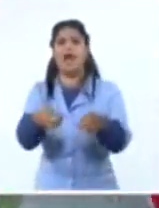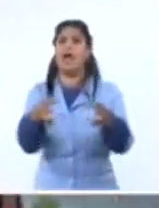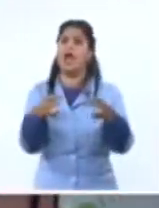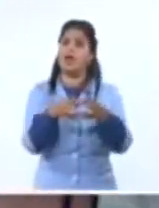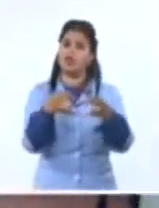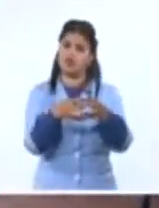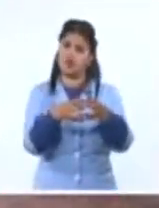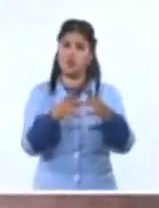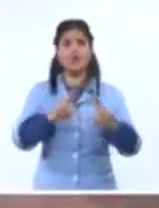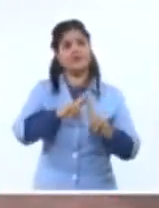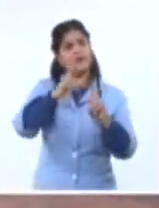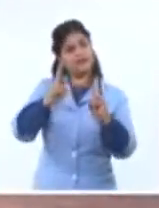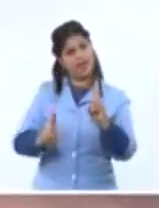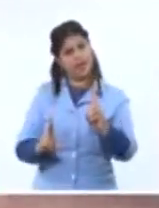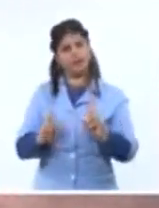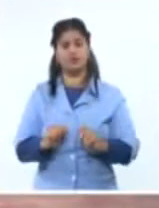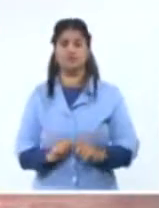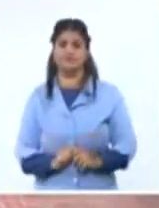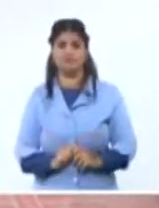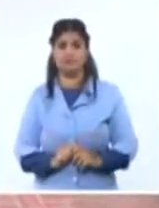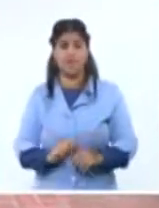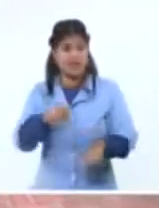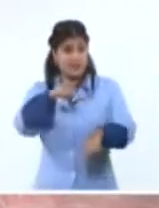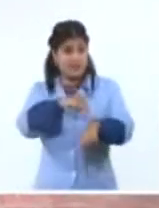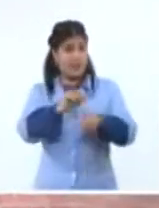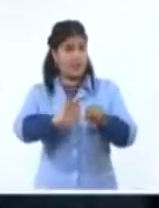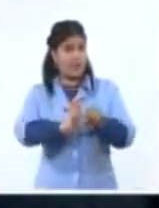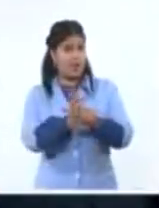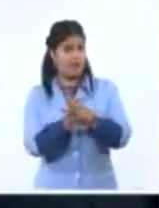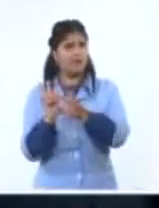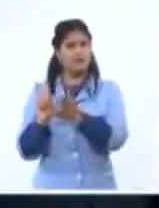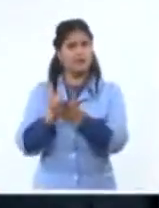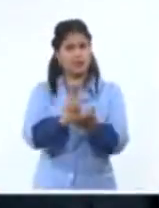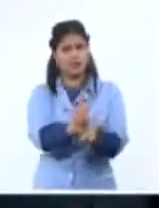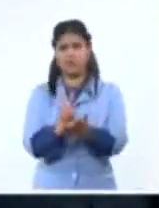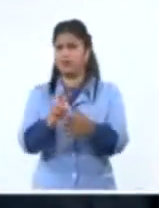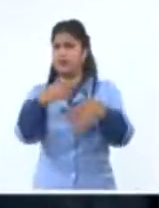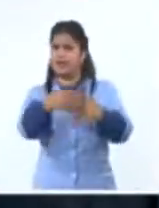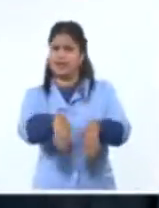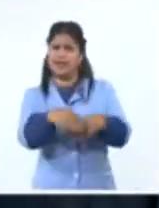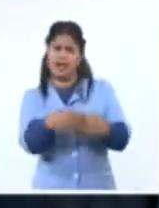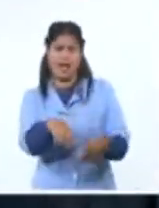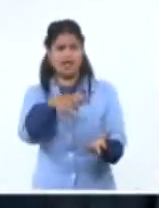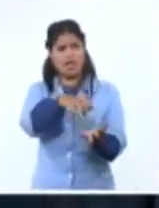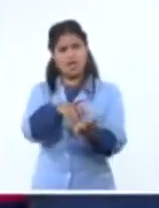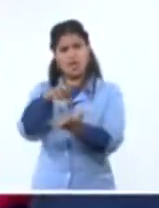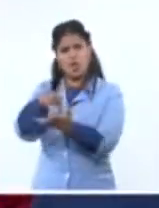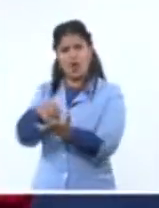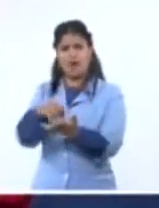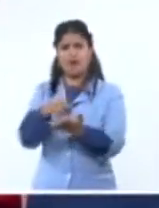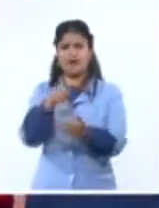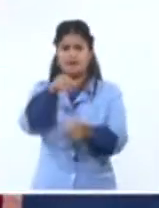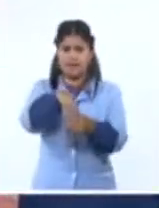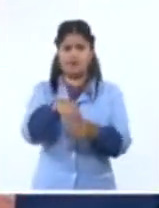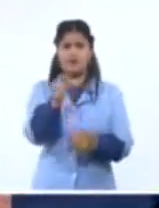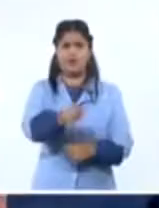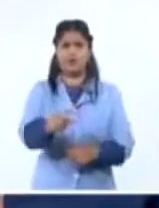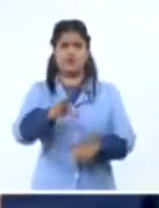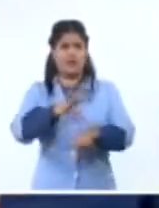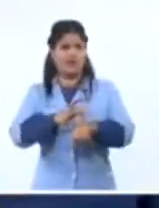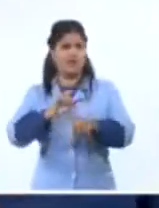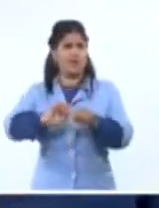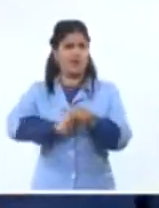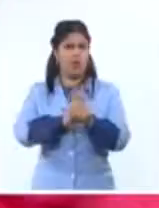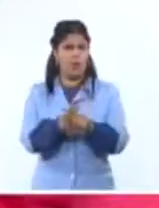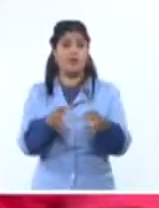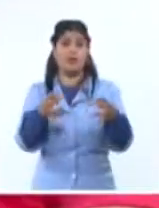durante la pandemia convirtieron en escenarios centros de aislamiento, calles, que participaron en campañas de fumigación, donaciones de sangre y